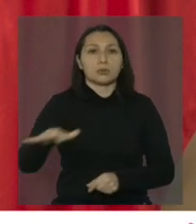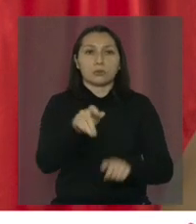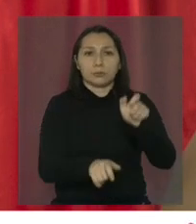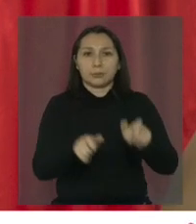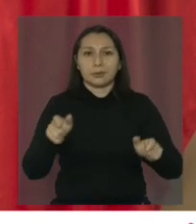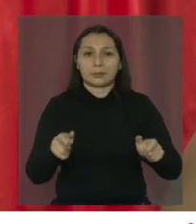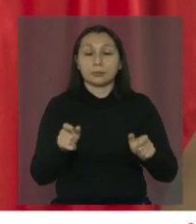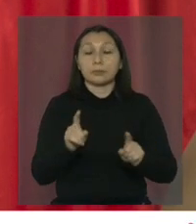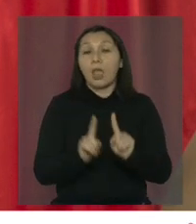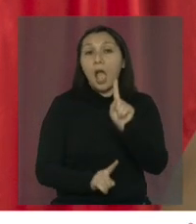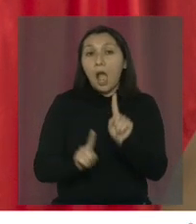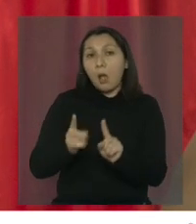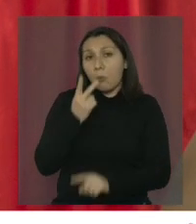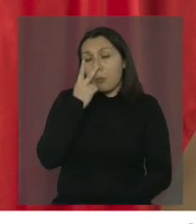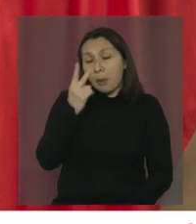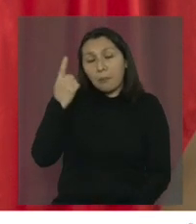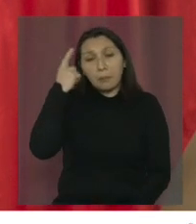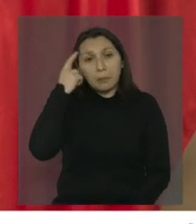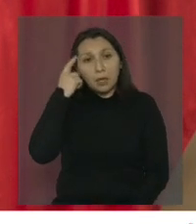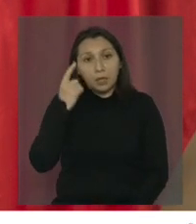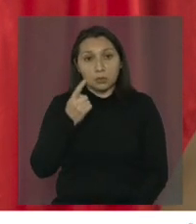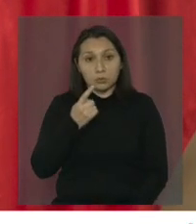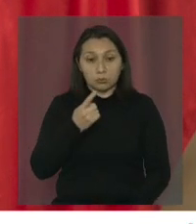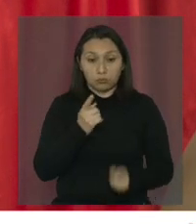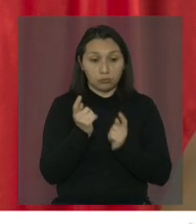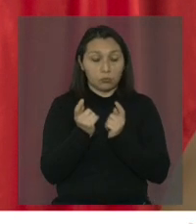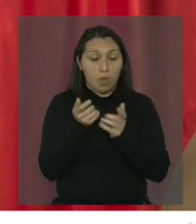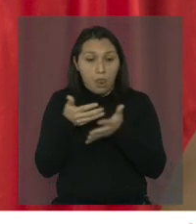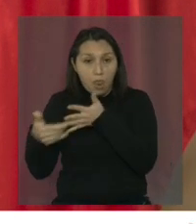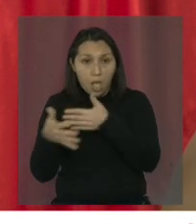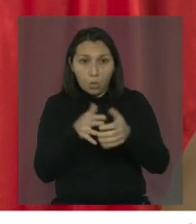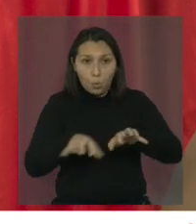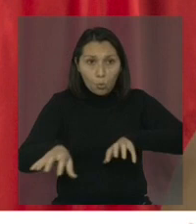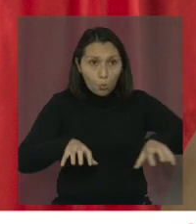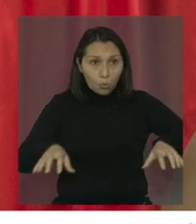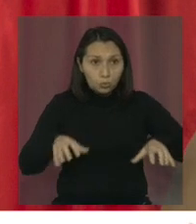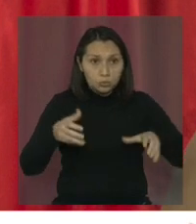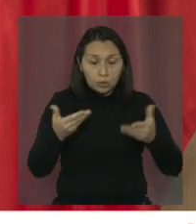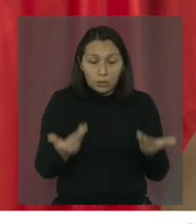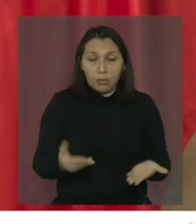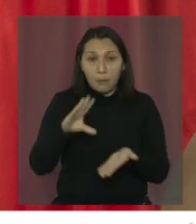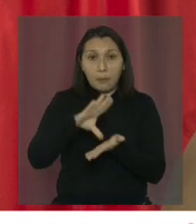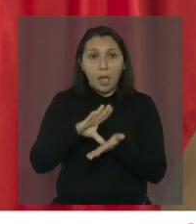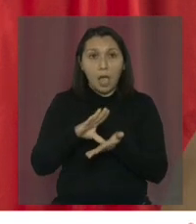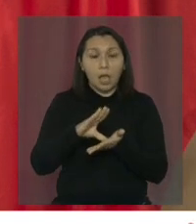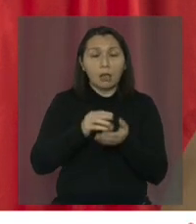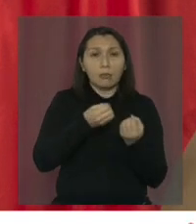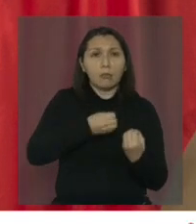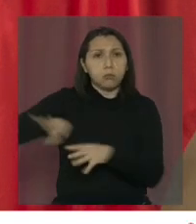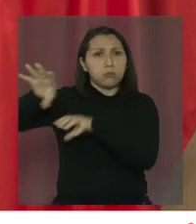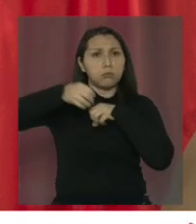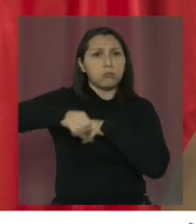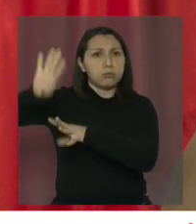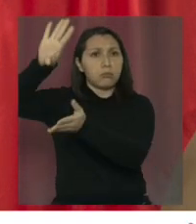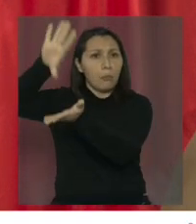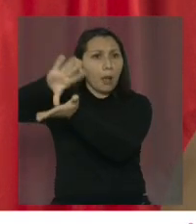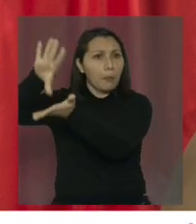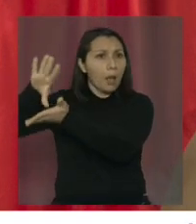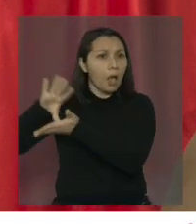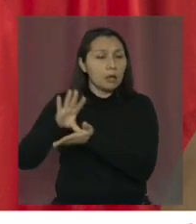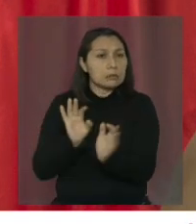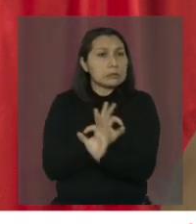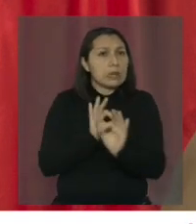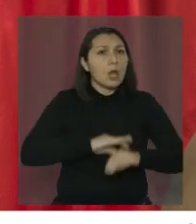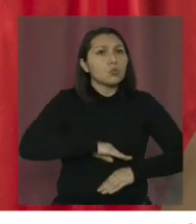para aquellos que ven que nuestros recursos naturales se van al extranjero y nos dejan la